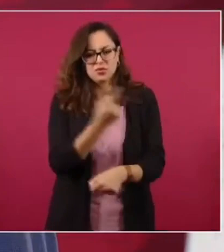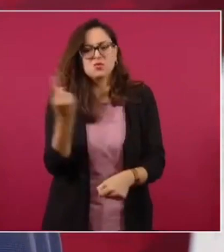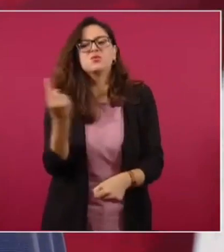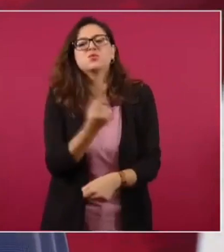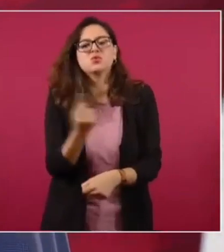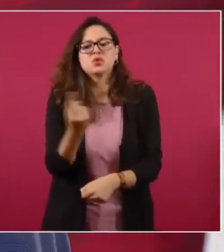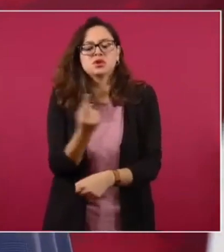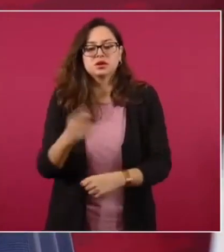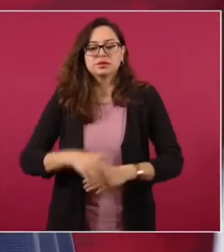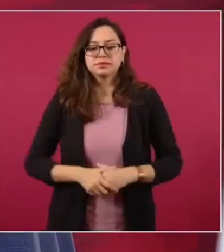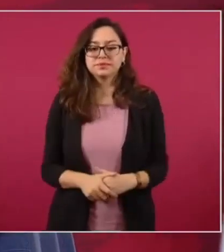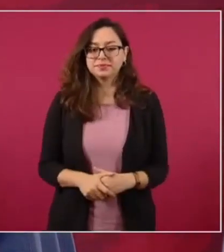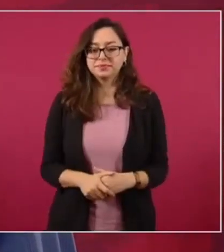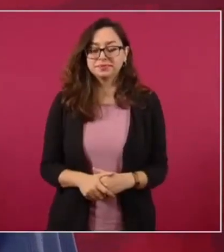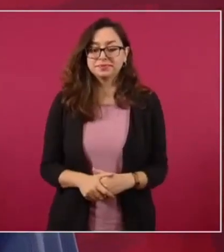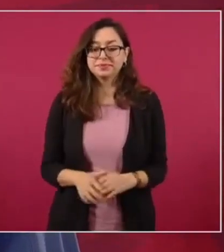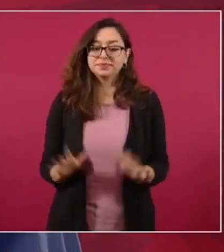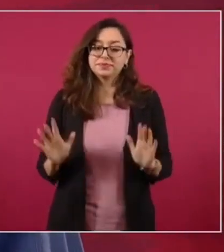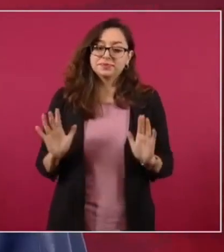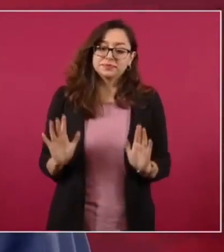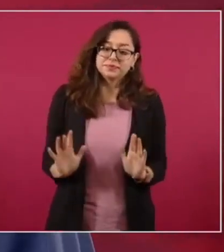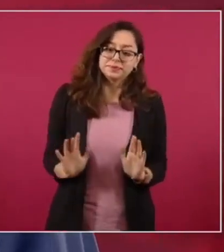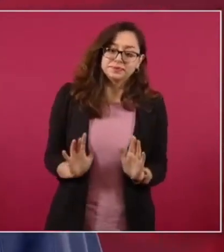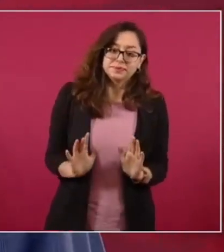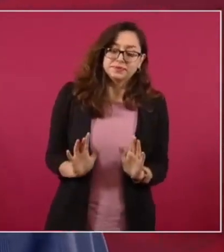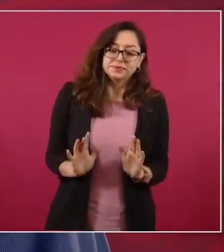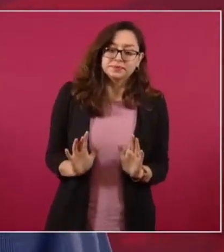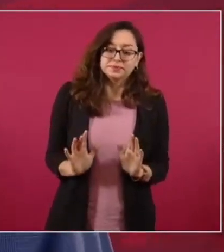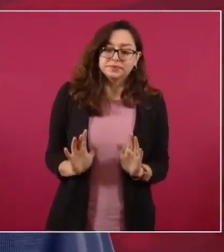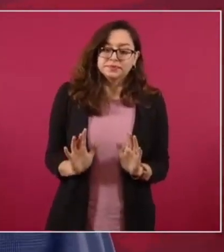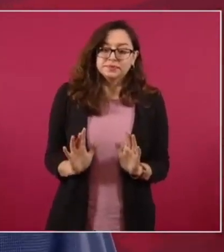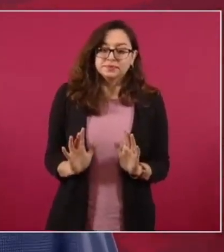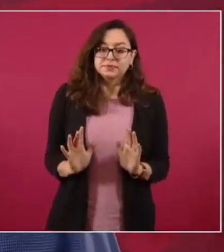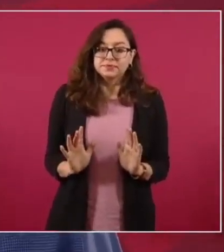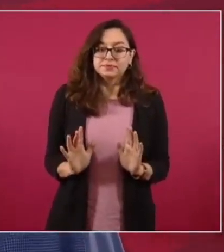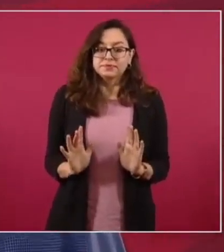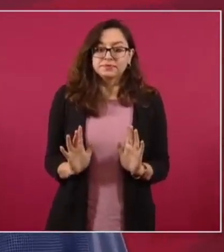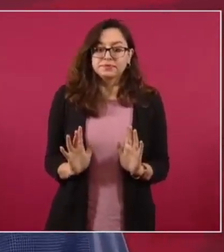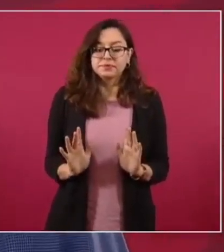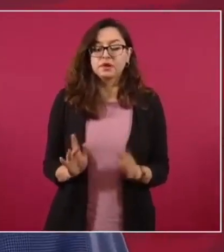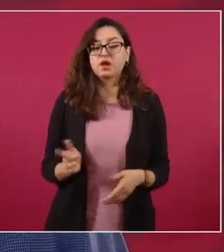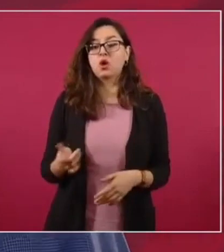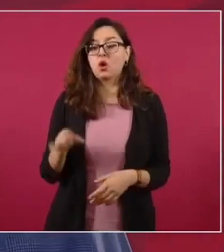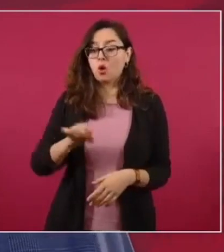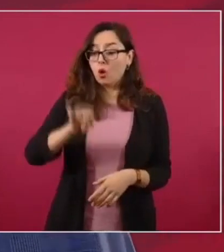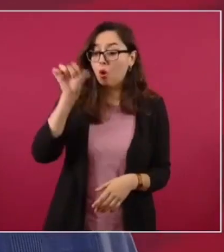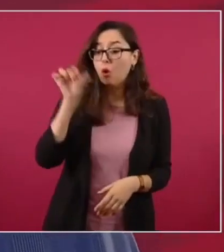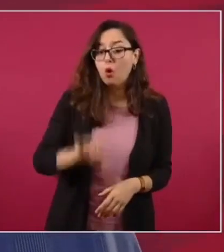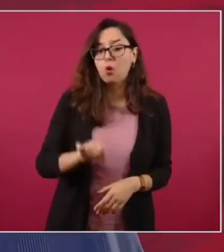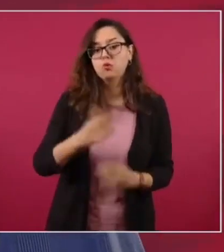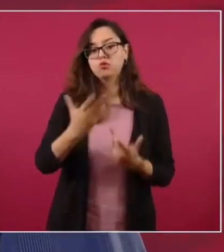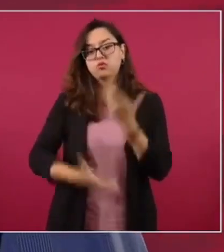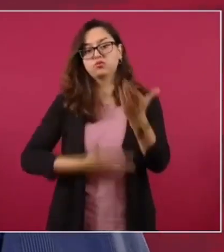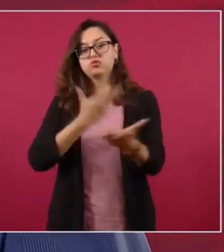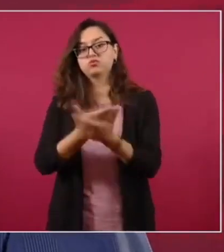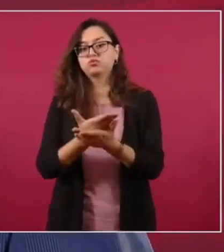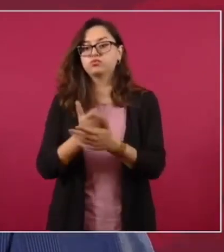Entonces, ojalá y el día de hoy, que tengo entendido, se va a votar,